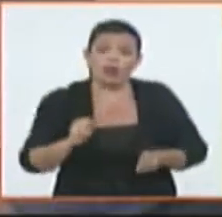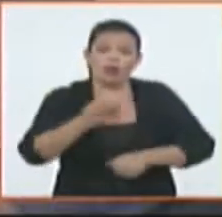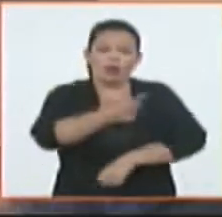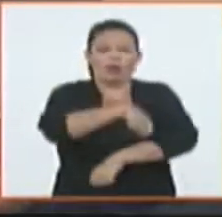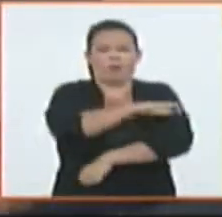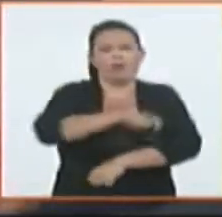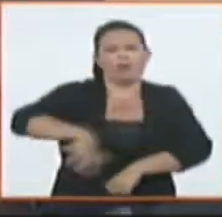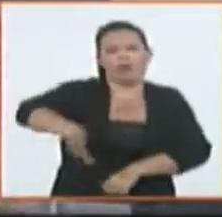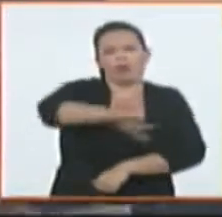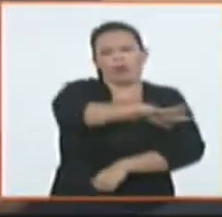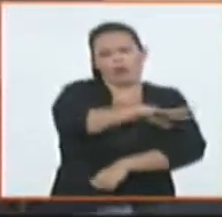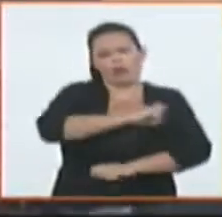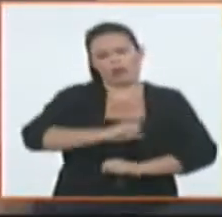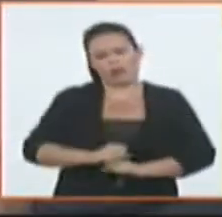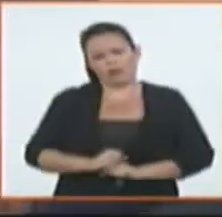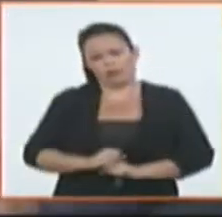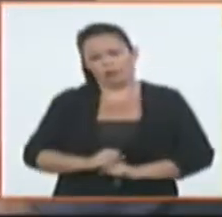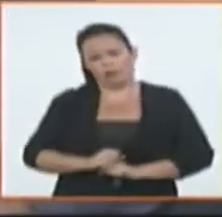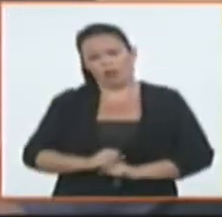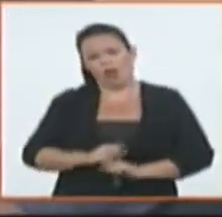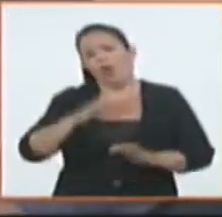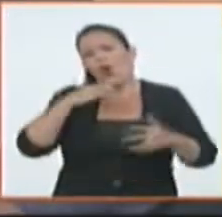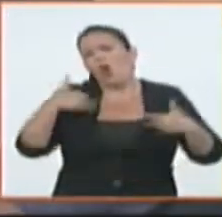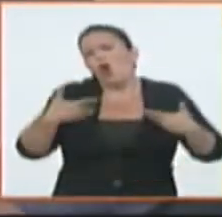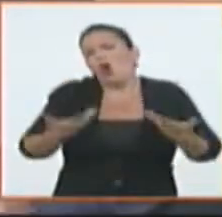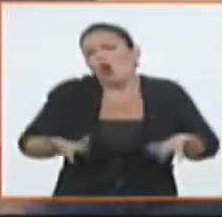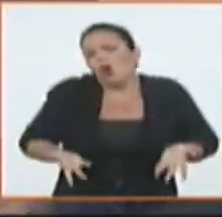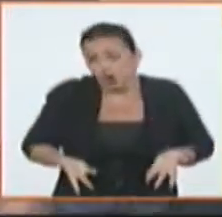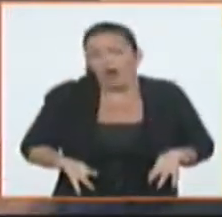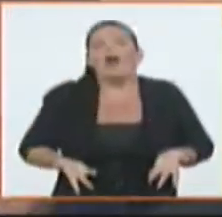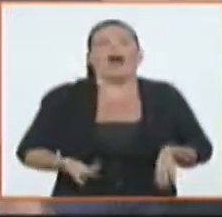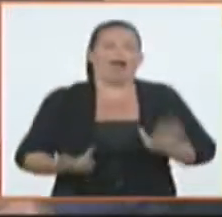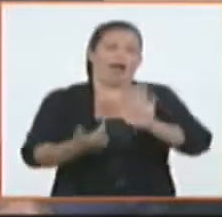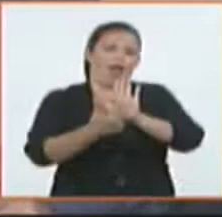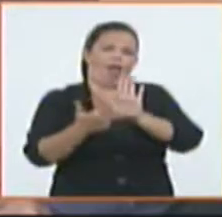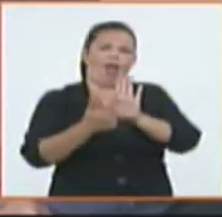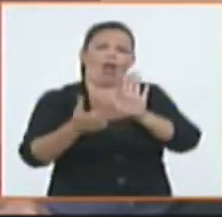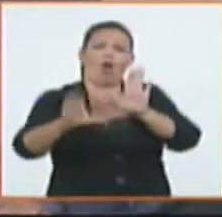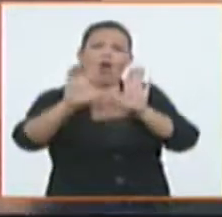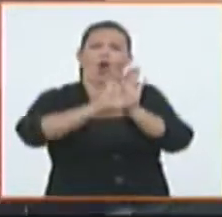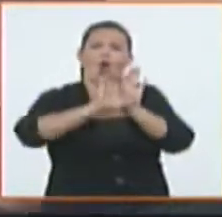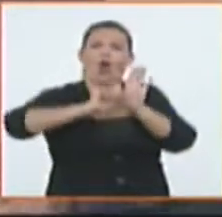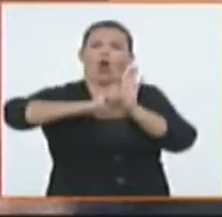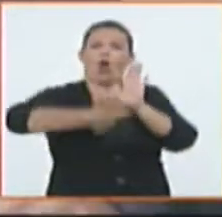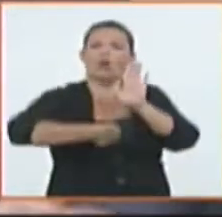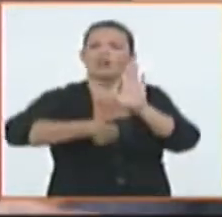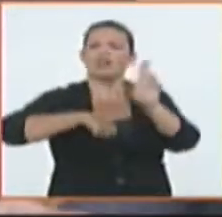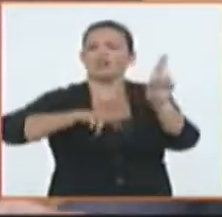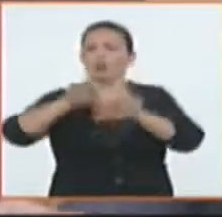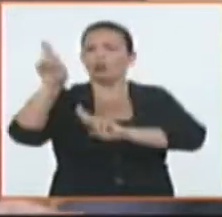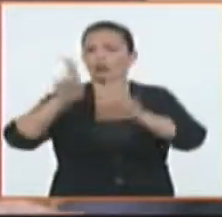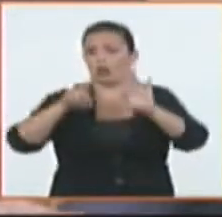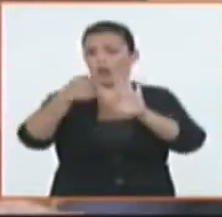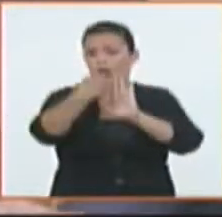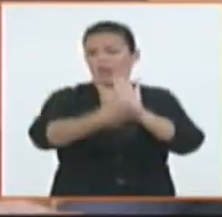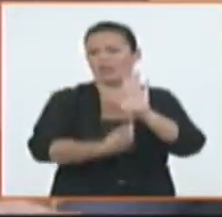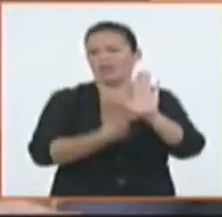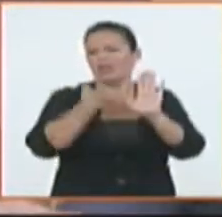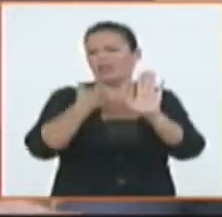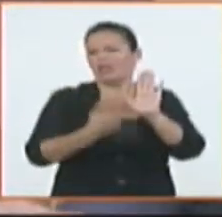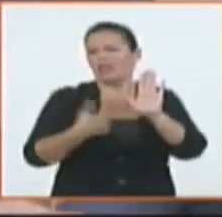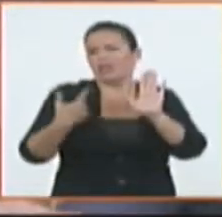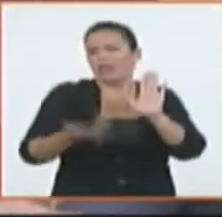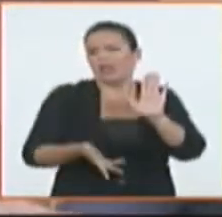soberanía popular? Cuando, como dice uno de los artículos de nuestra Constitución, todo está en función de ¿quién? Del soberano. ¿Y quién